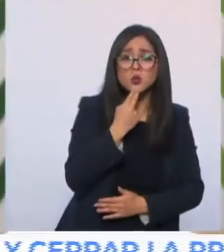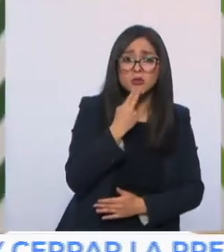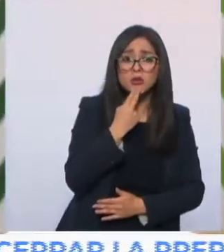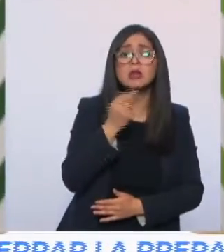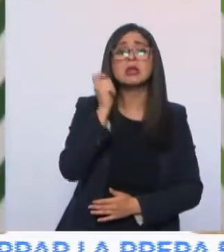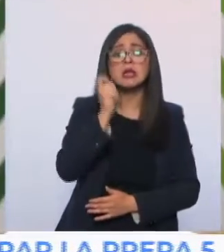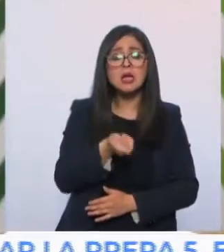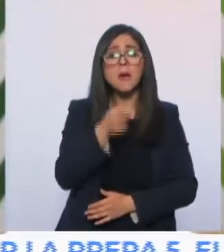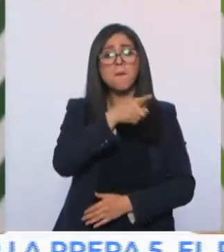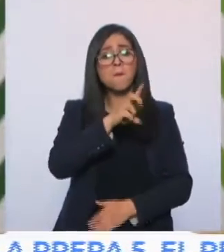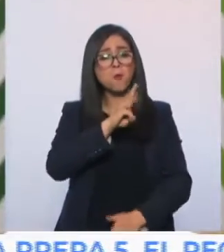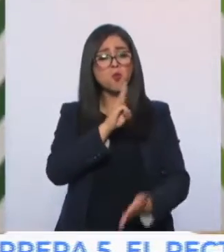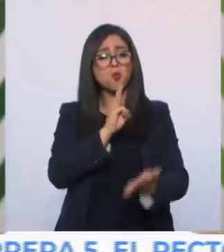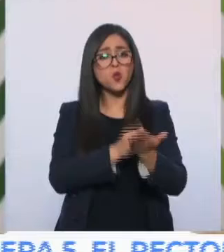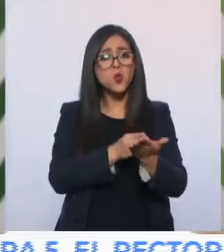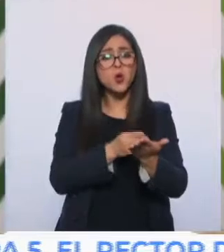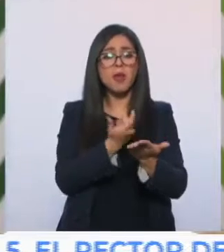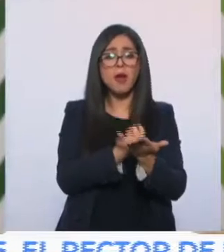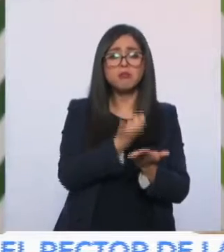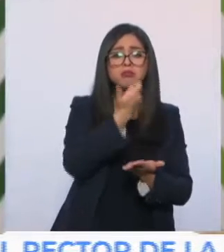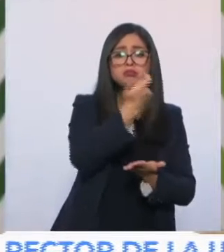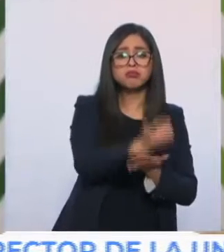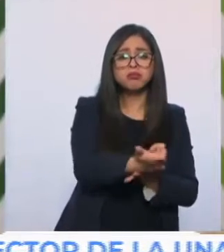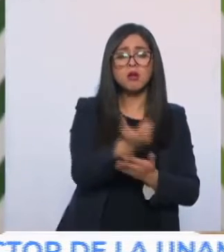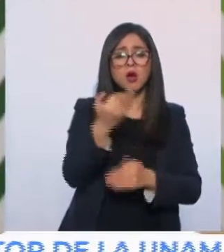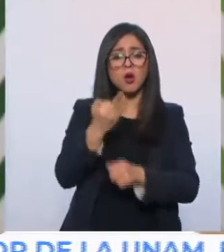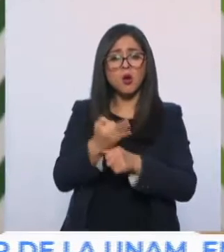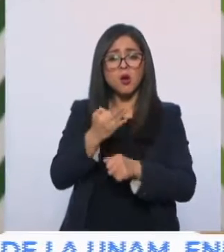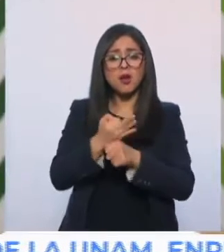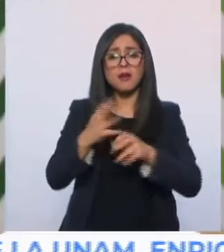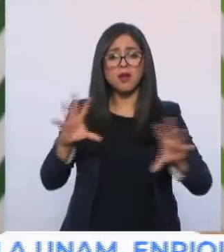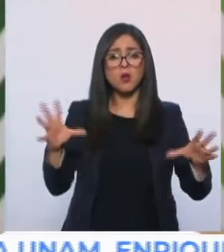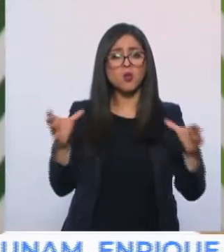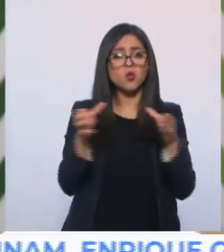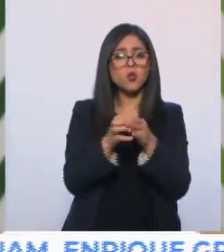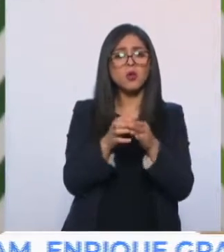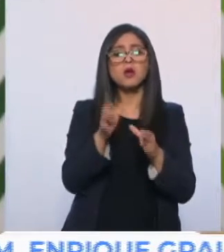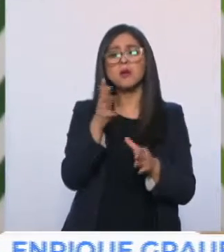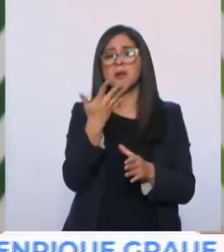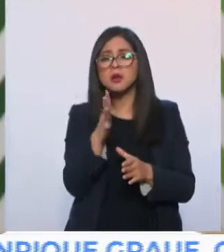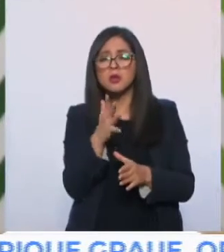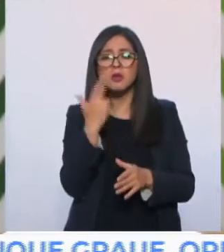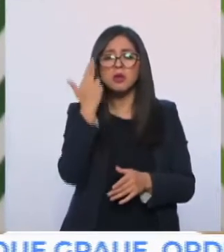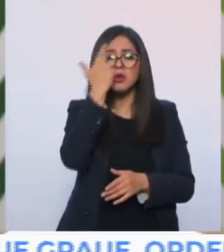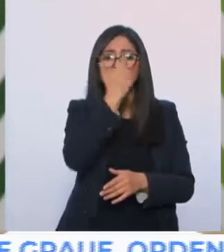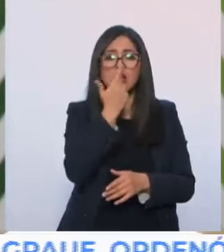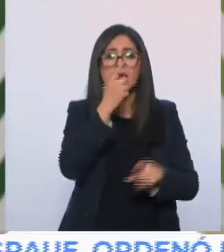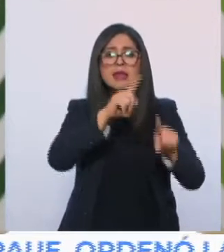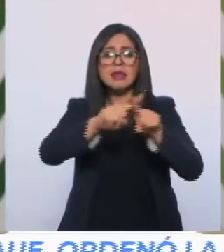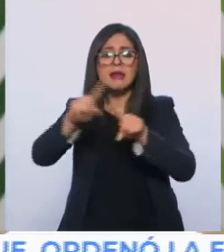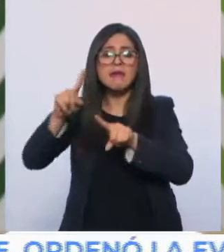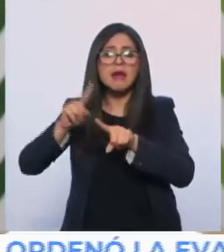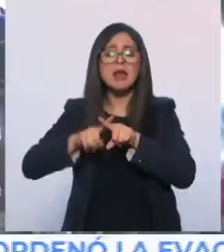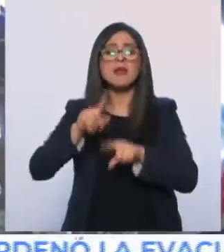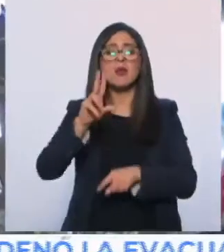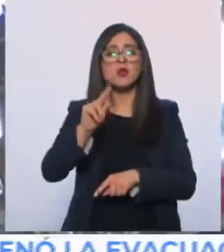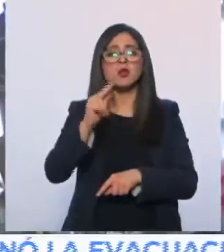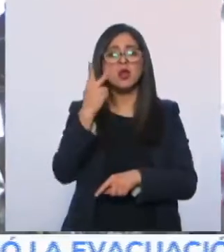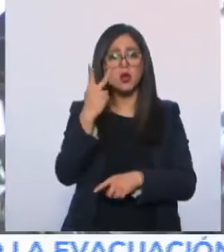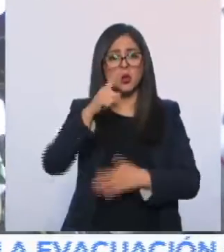sanción que en esta etapa hemos estado aplicando, en donde han sido apercibidos estos 82